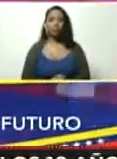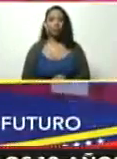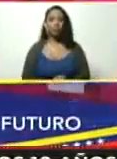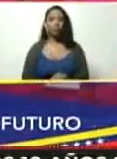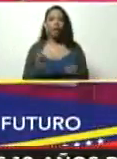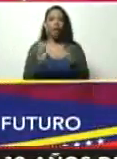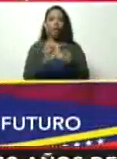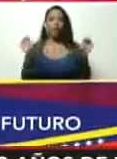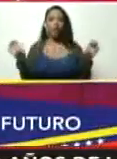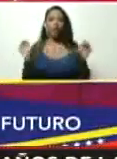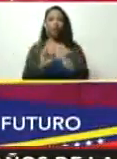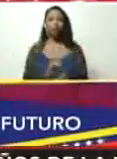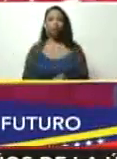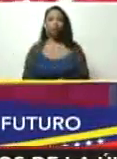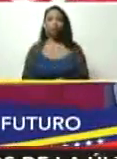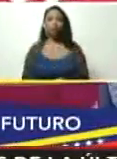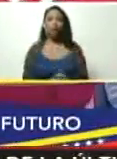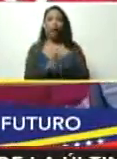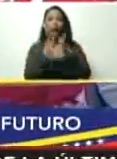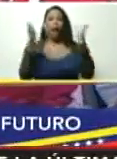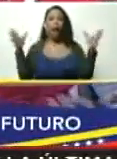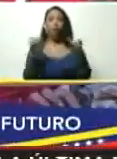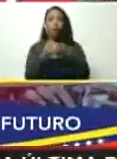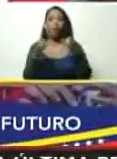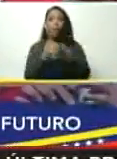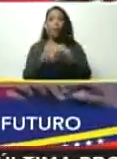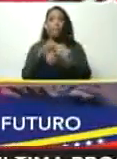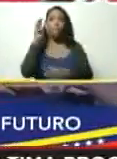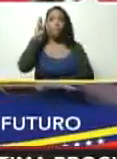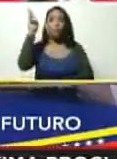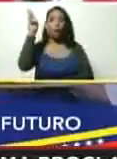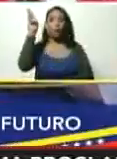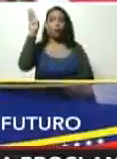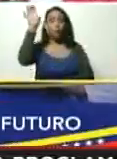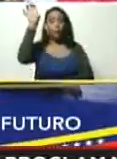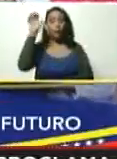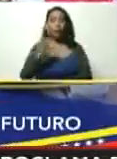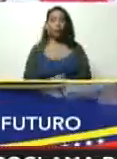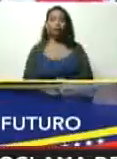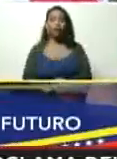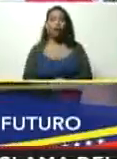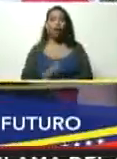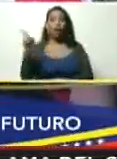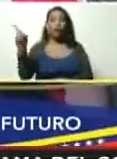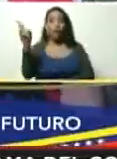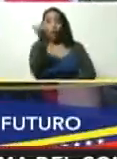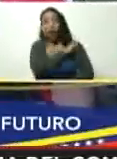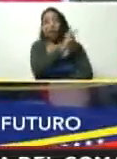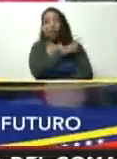educación al gran polo patriótico, educación a los jefes y jefas de calle,